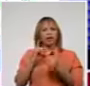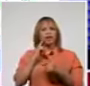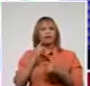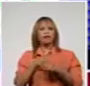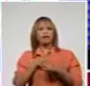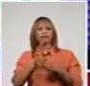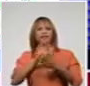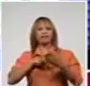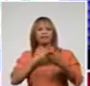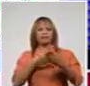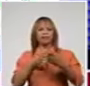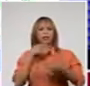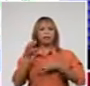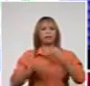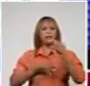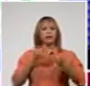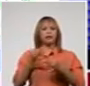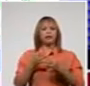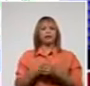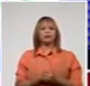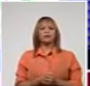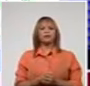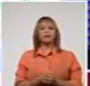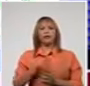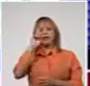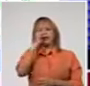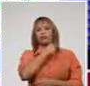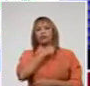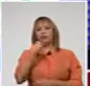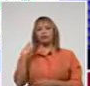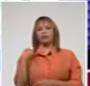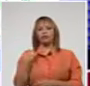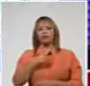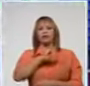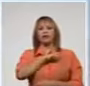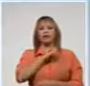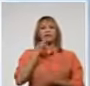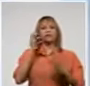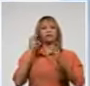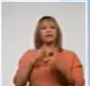el doctor Francisco Durán García. En la jornada de ayer se realizaron